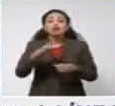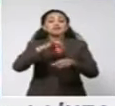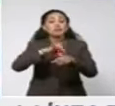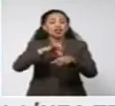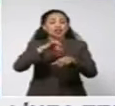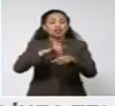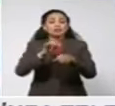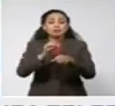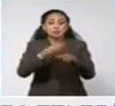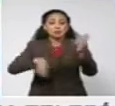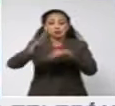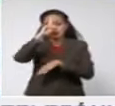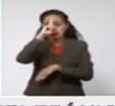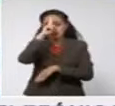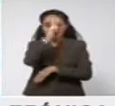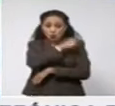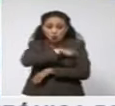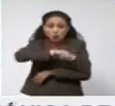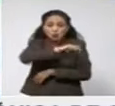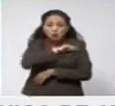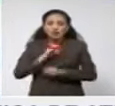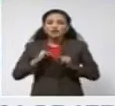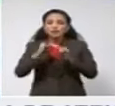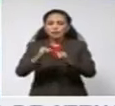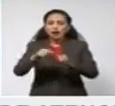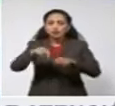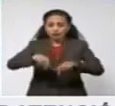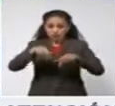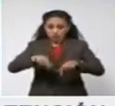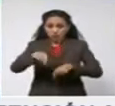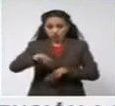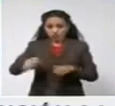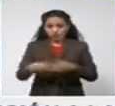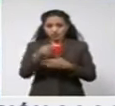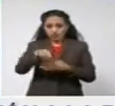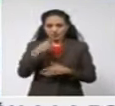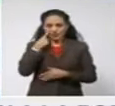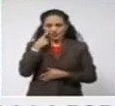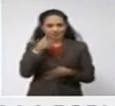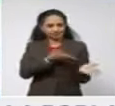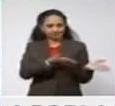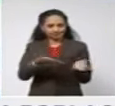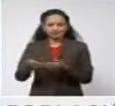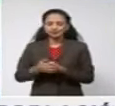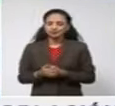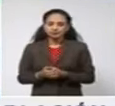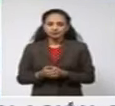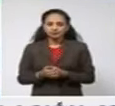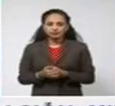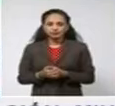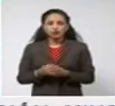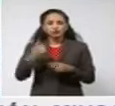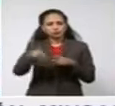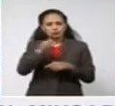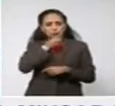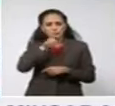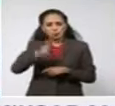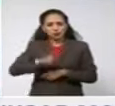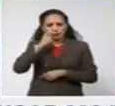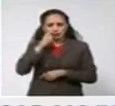la actualización correspondiente a la jornada de hoy. Y hacia allá va nuestra señal. La recibe el moderador Héctor Amec Velázquez. Muy buenos días a ambos.